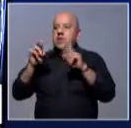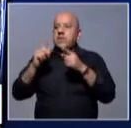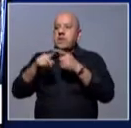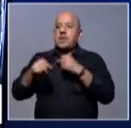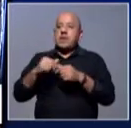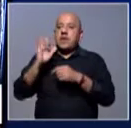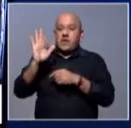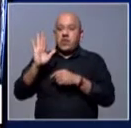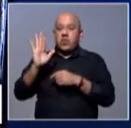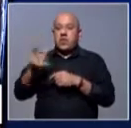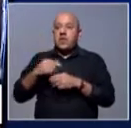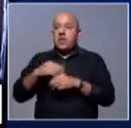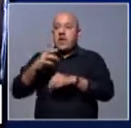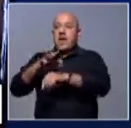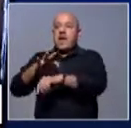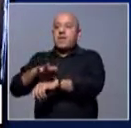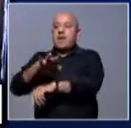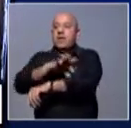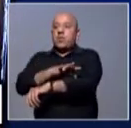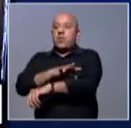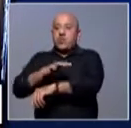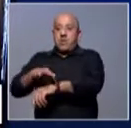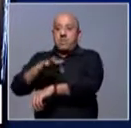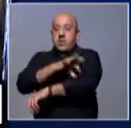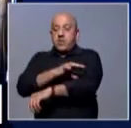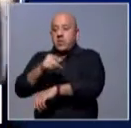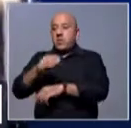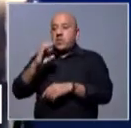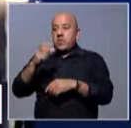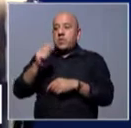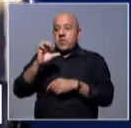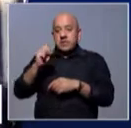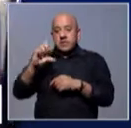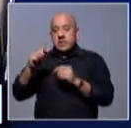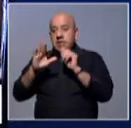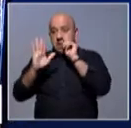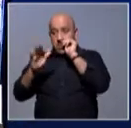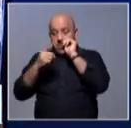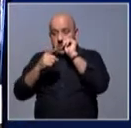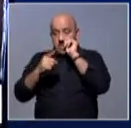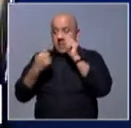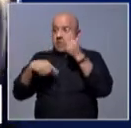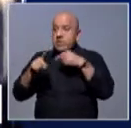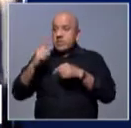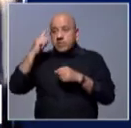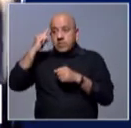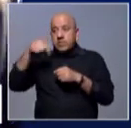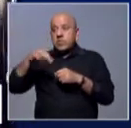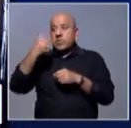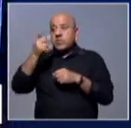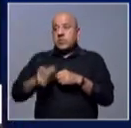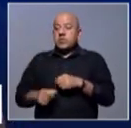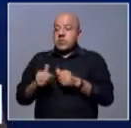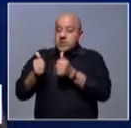casal cosa que no se había logrado durante el período que estuvo fernando lorenzo al frente o sea que yo lo asocio como una persona cercana